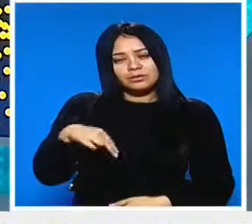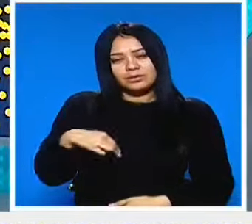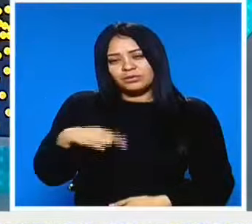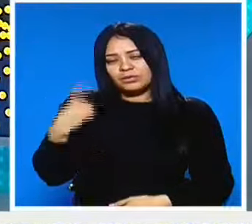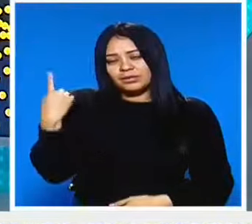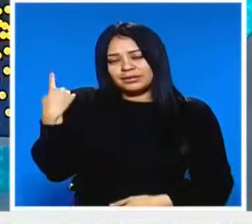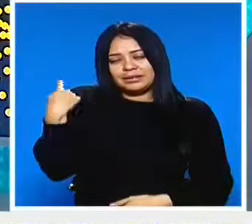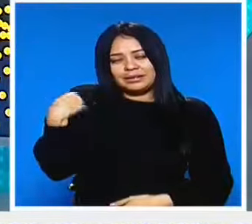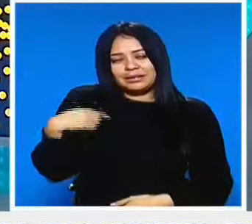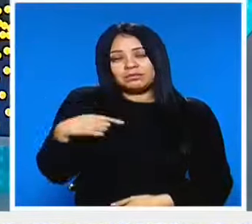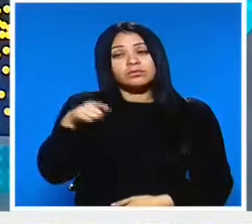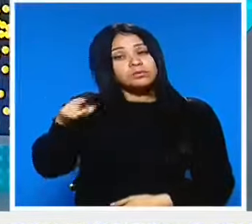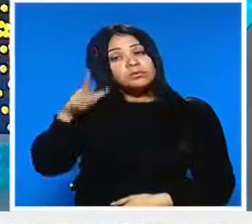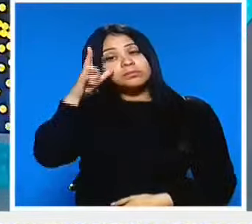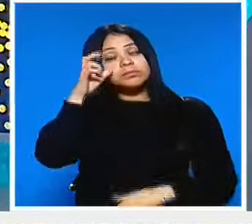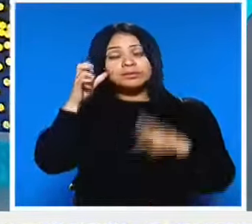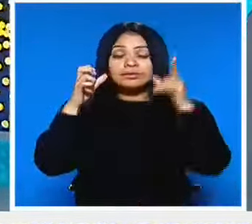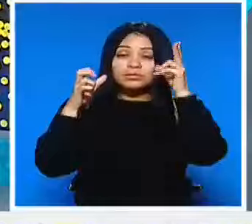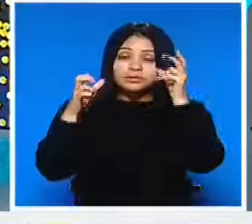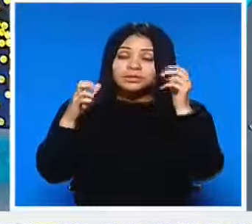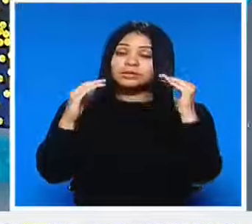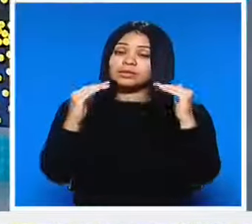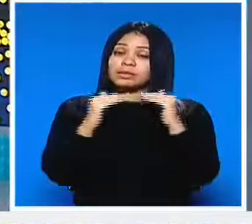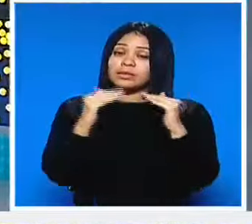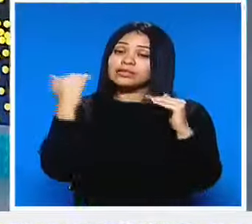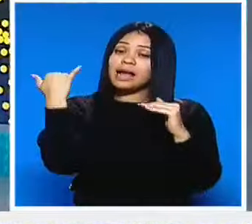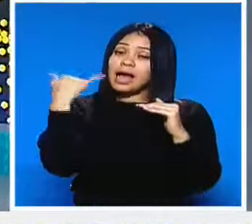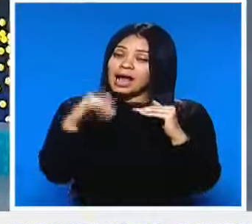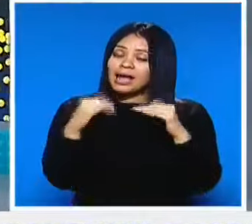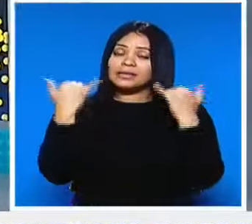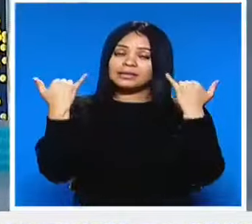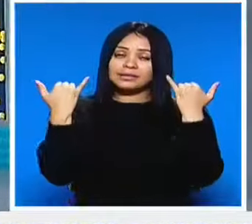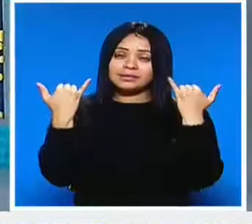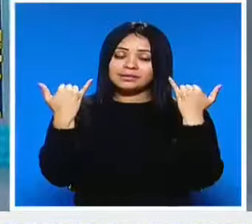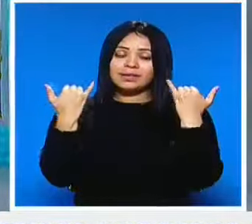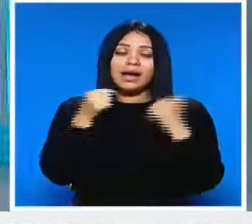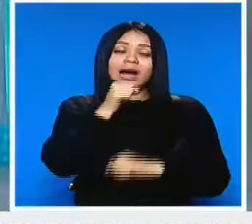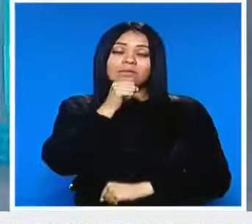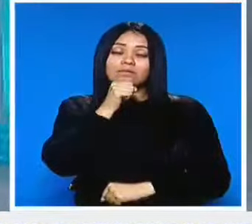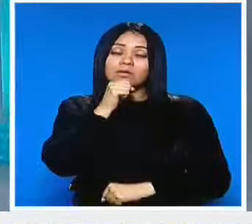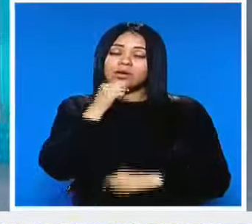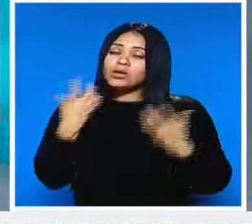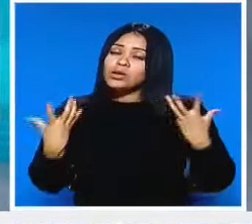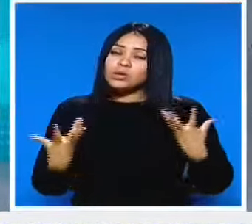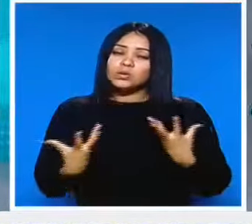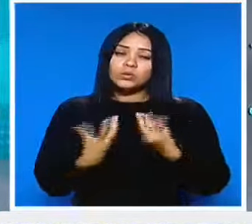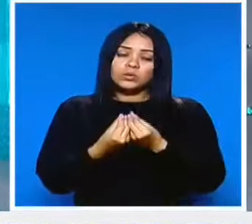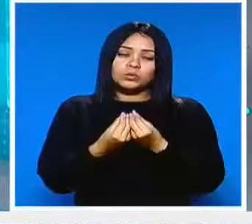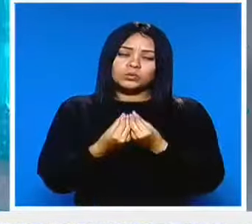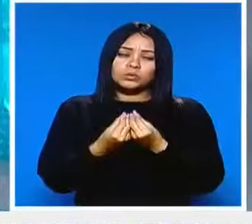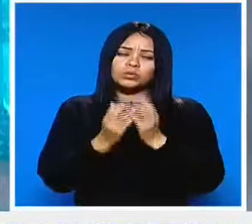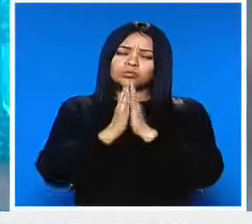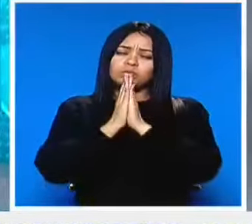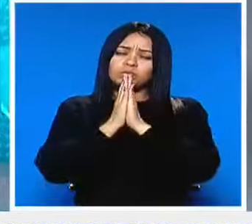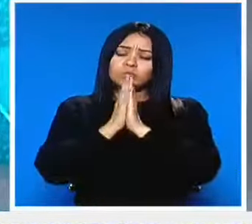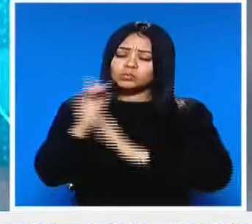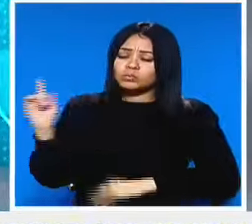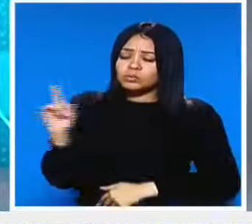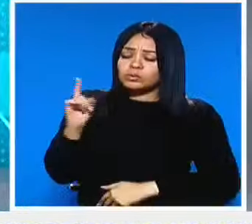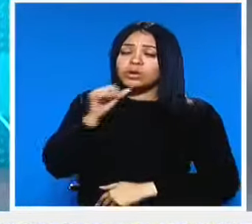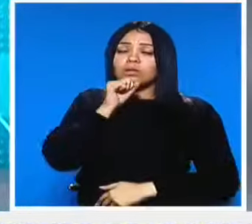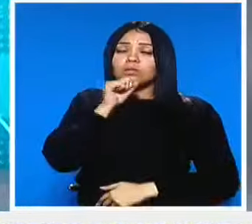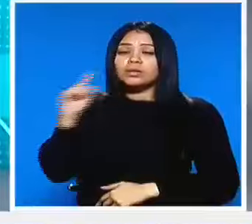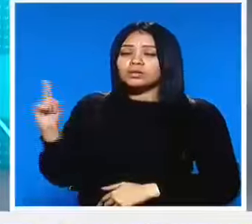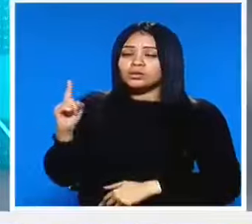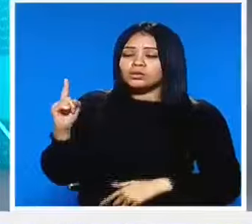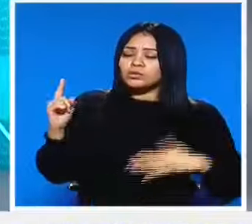que si usted, que me está viendo allá en casita, tiene en este momento la bendición de tenerlos a un lado, hágame un favor y dele un abrazo